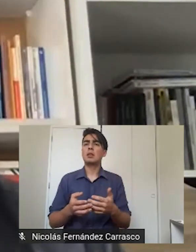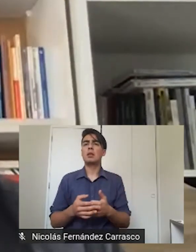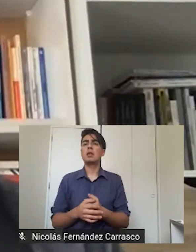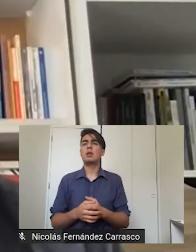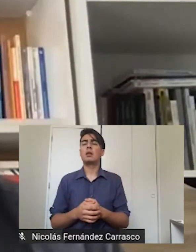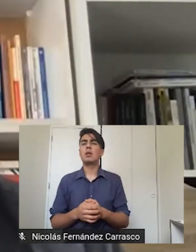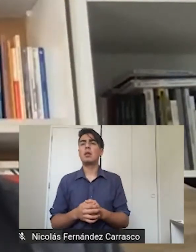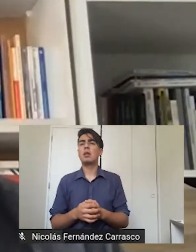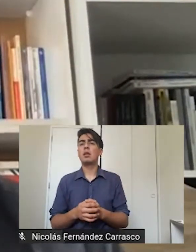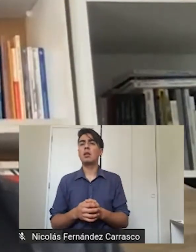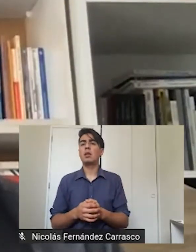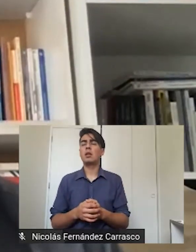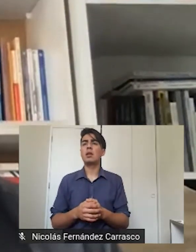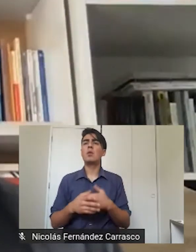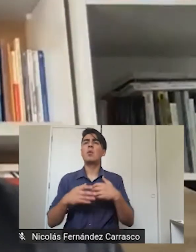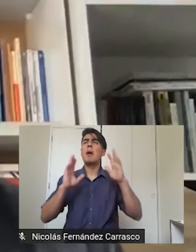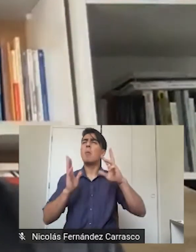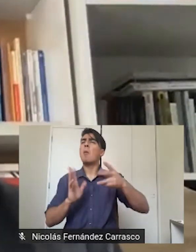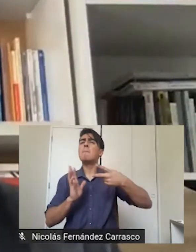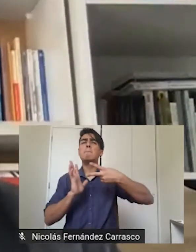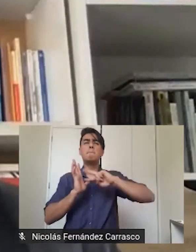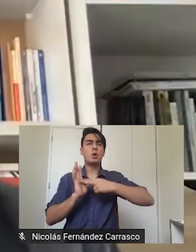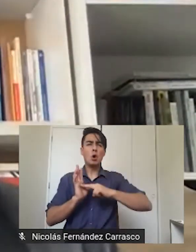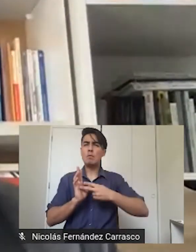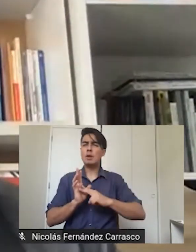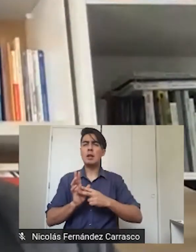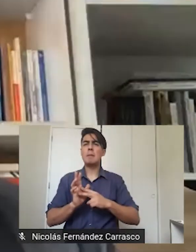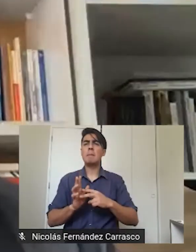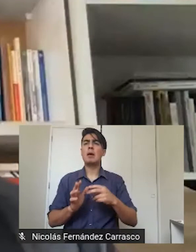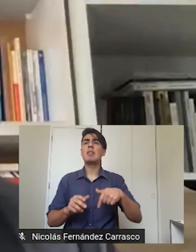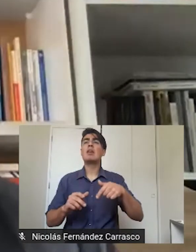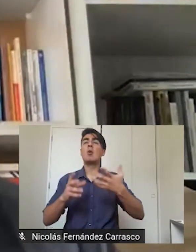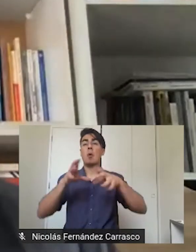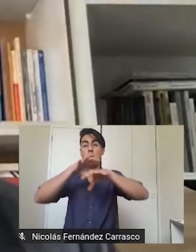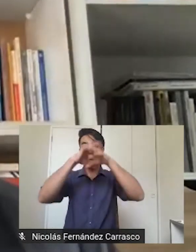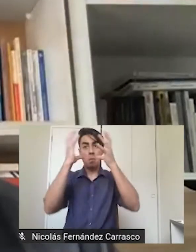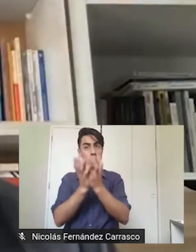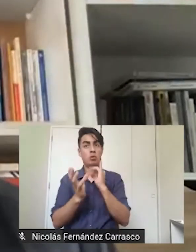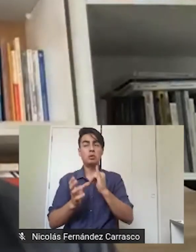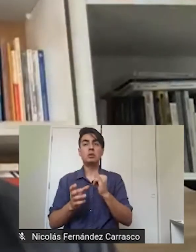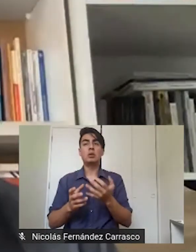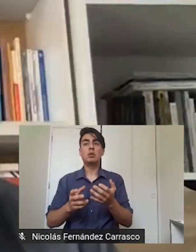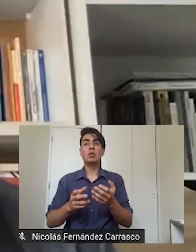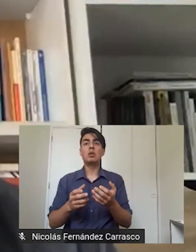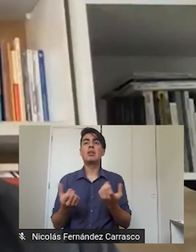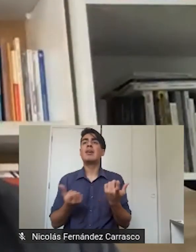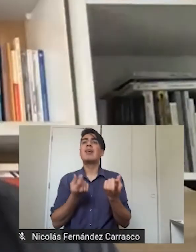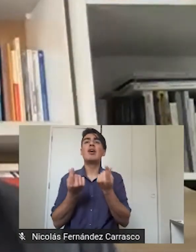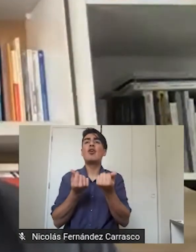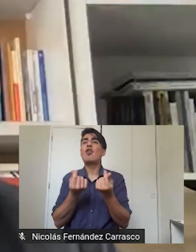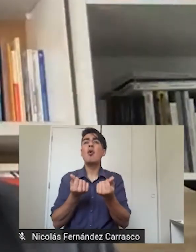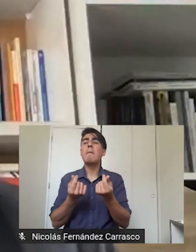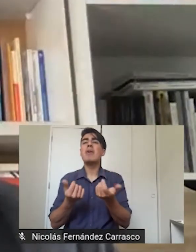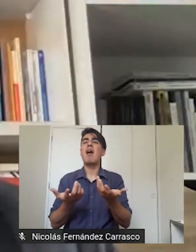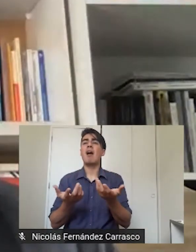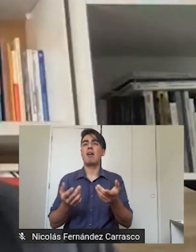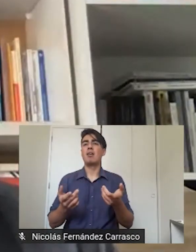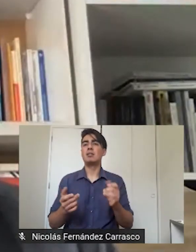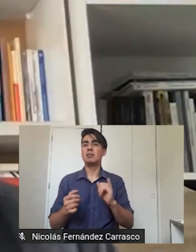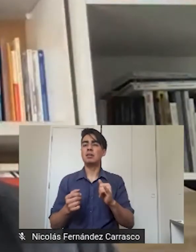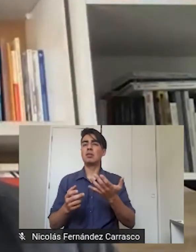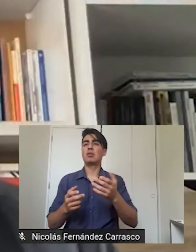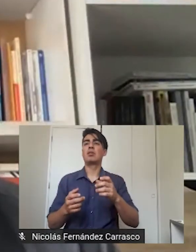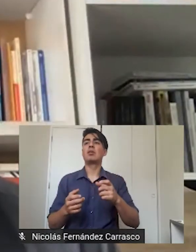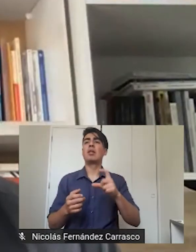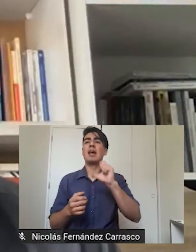que una de las grandes problemáticas que también se da a nivel global es el tema de la economía